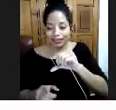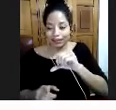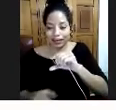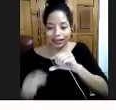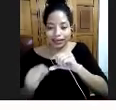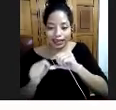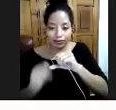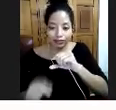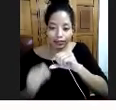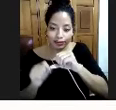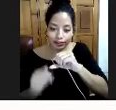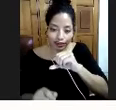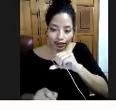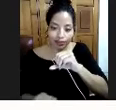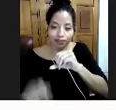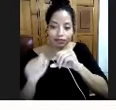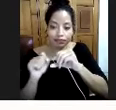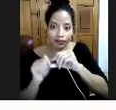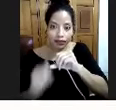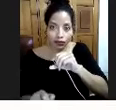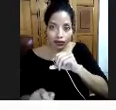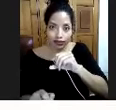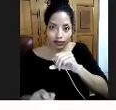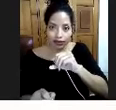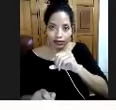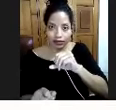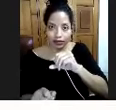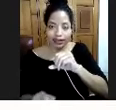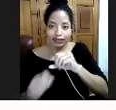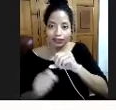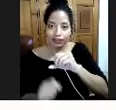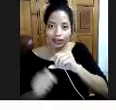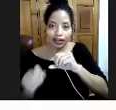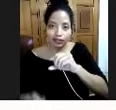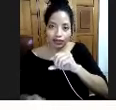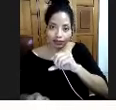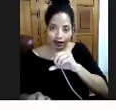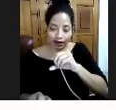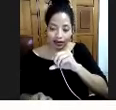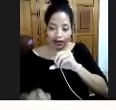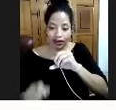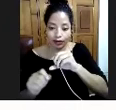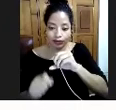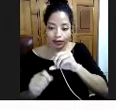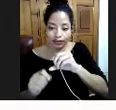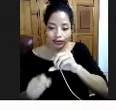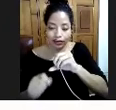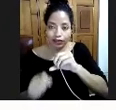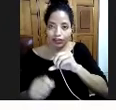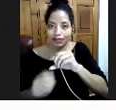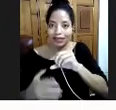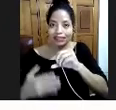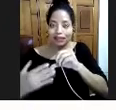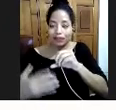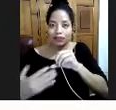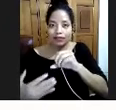sobre el tema de que el uso de la tecnología no está mal, ¿ok? La tecnología no es mala. El uso de la tecnología no